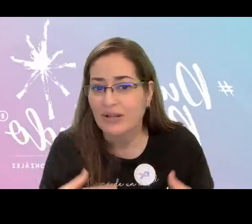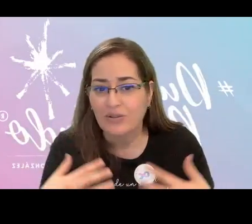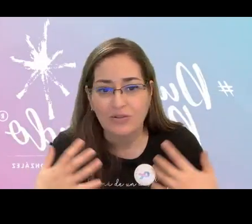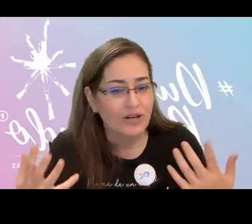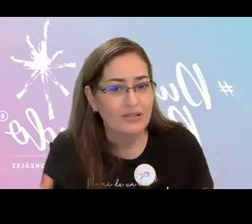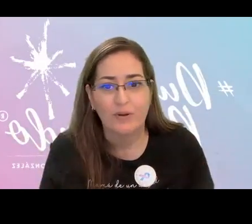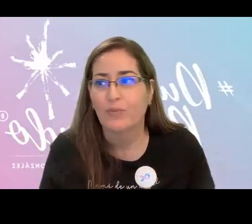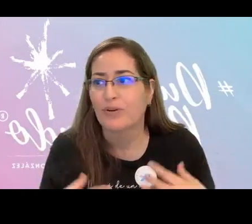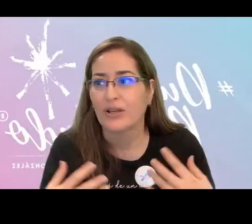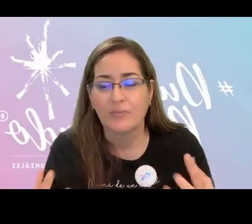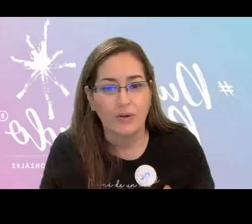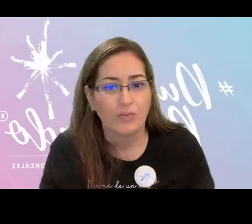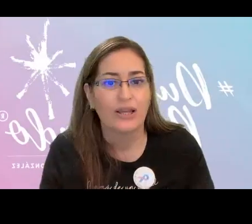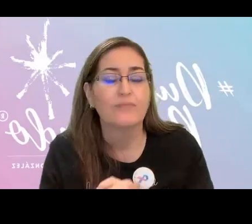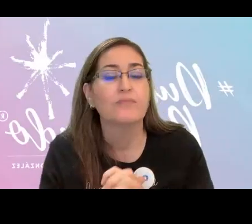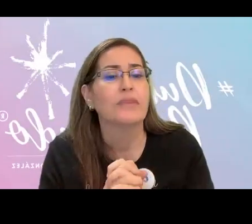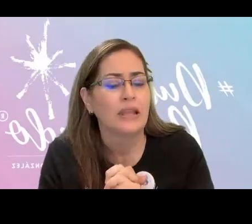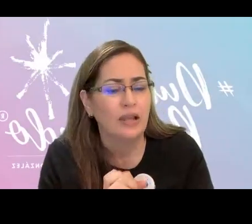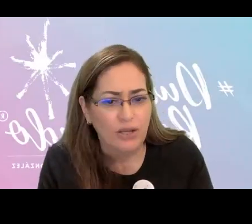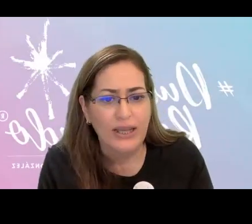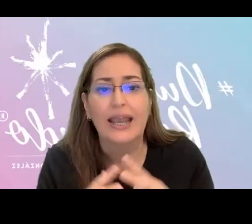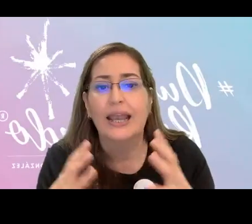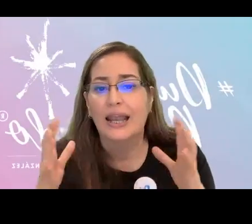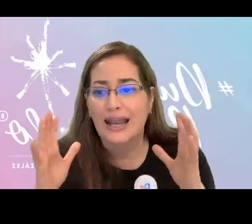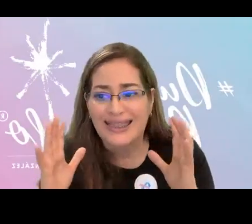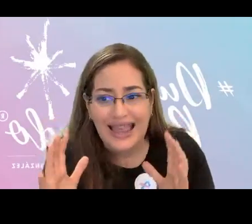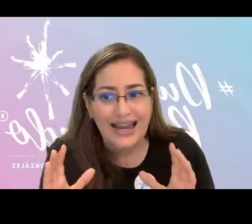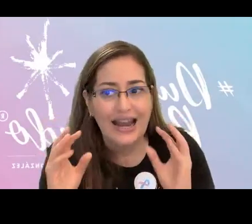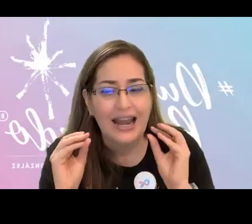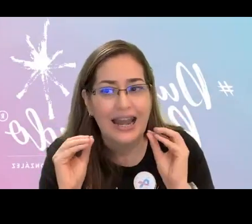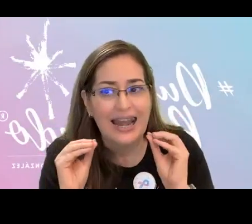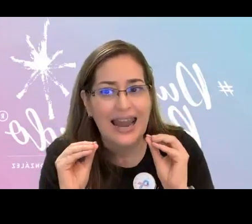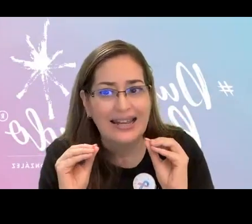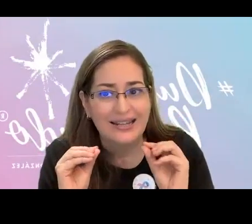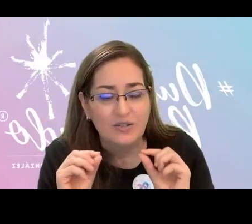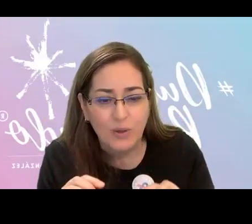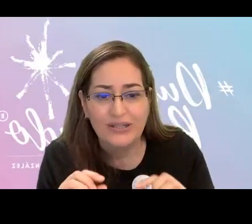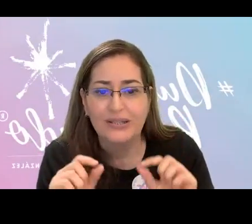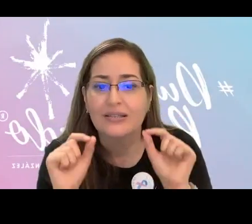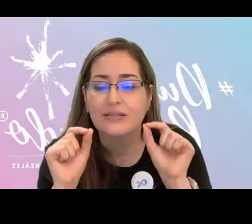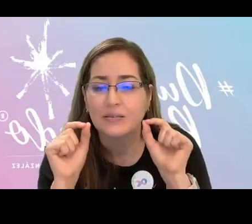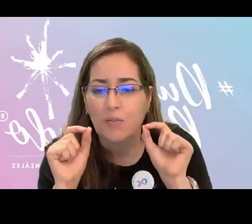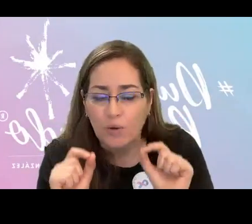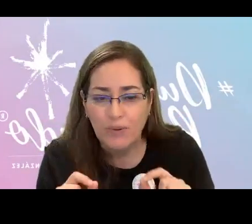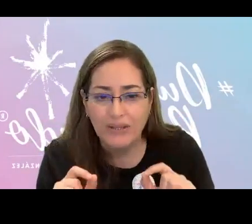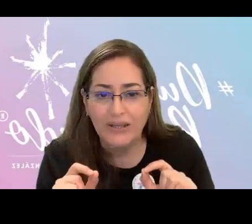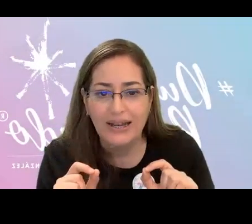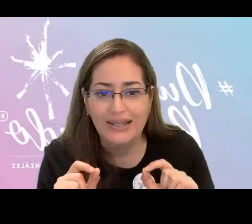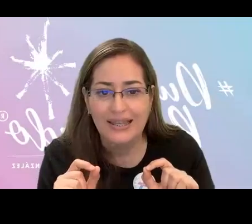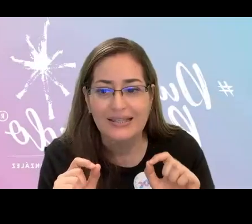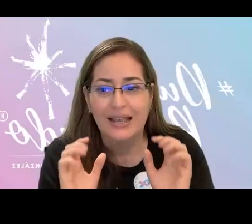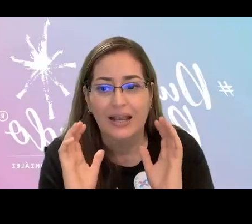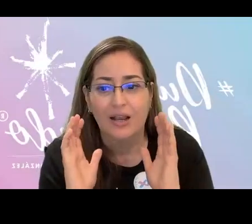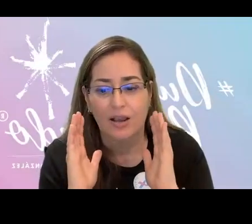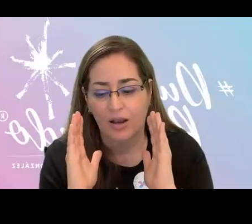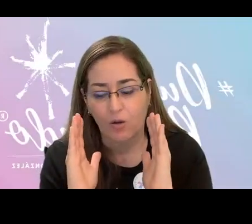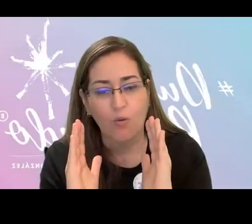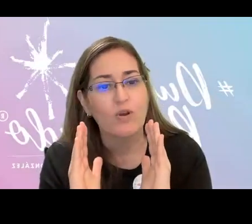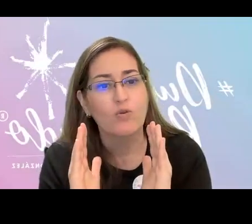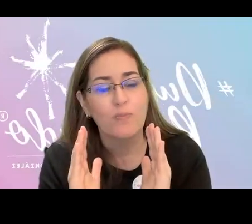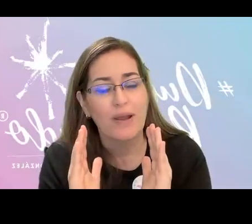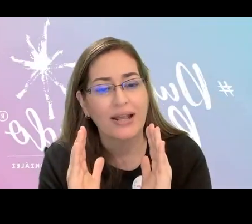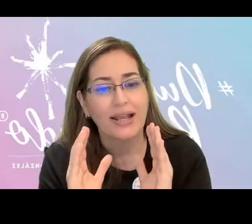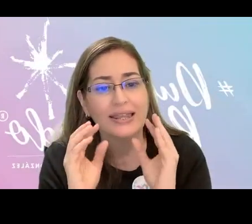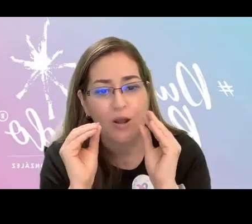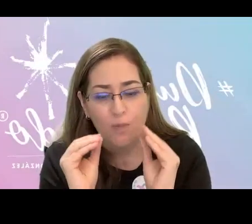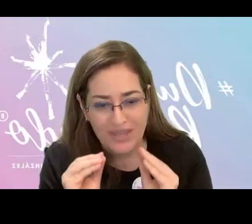puedes llevar 2 horas, pero ¿por qué? ¿Pero por qué? Okay. Dar las respuestas muy pertinentes, como en